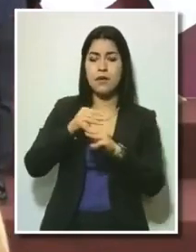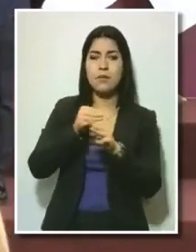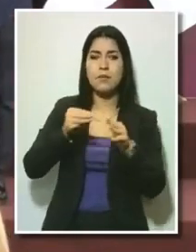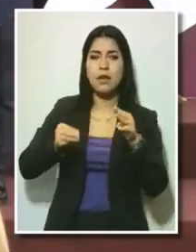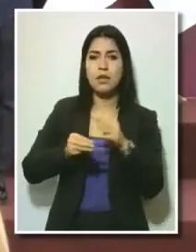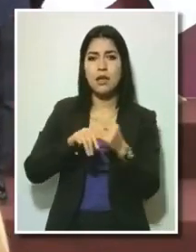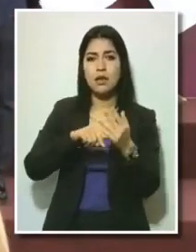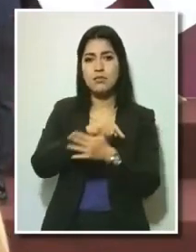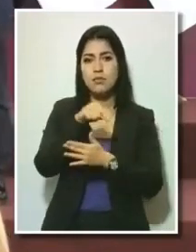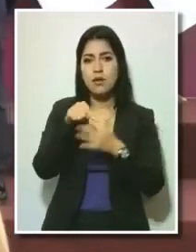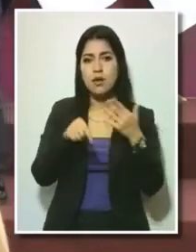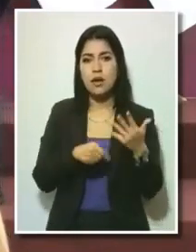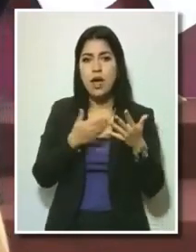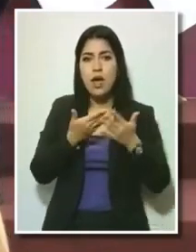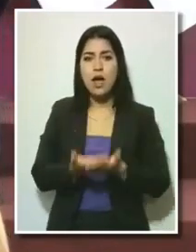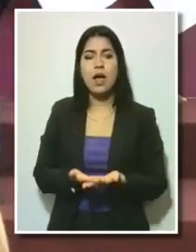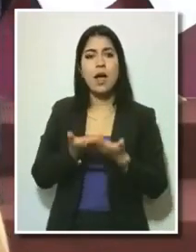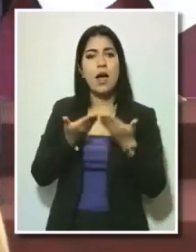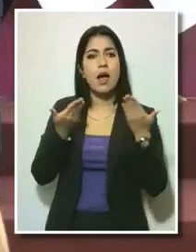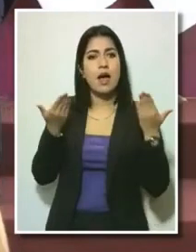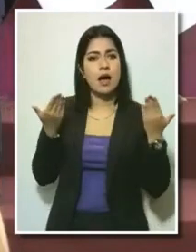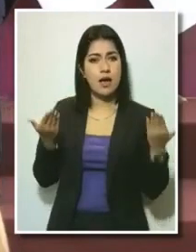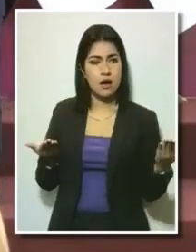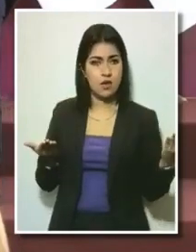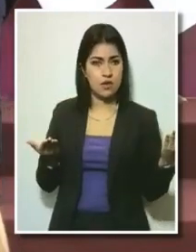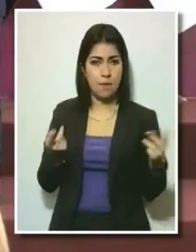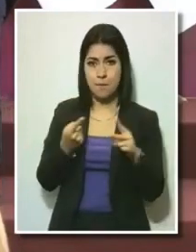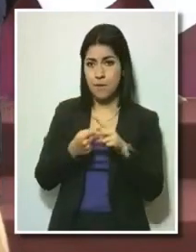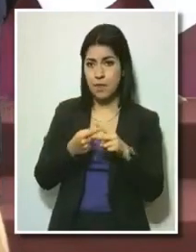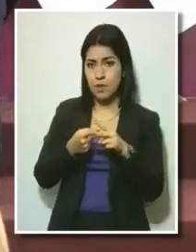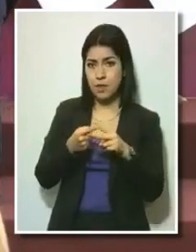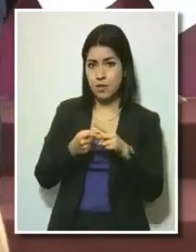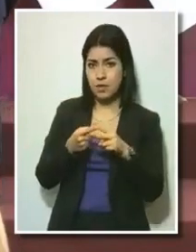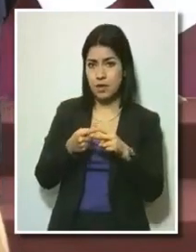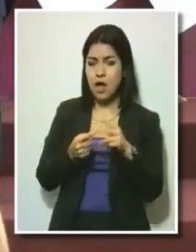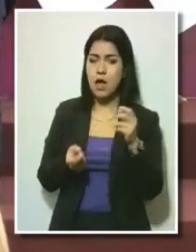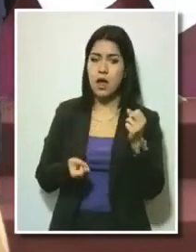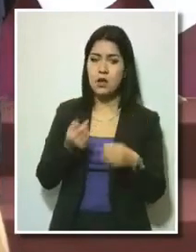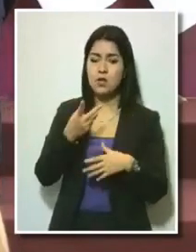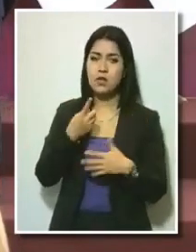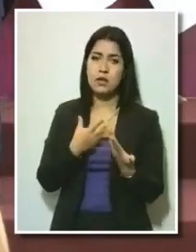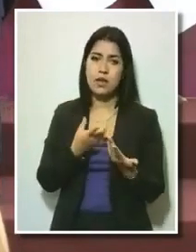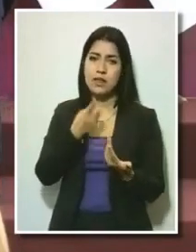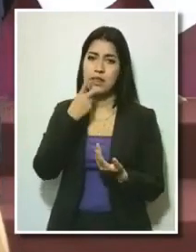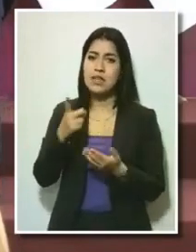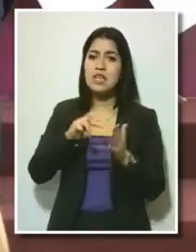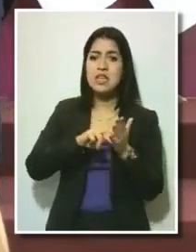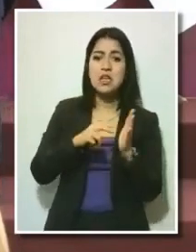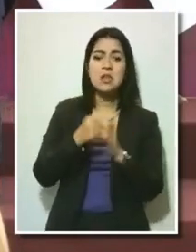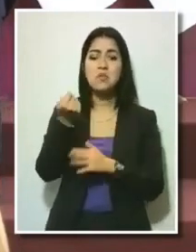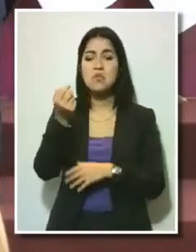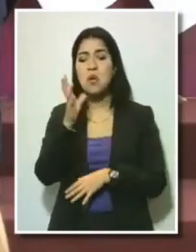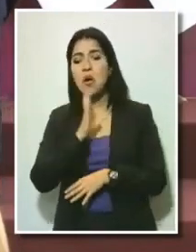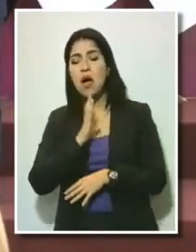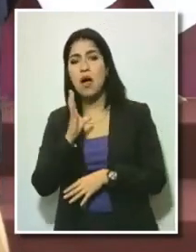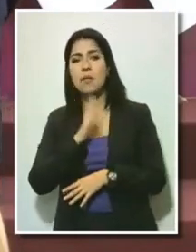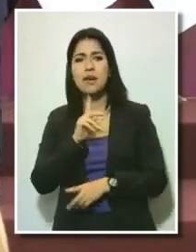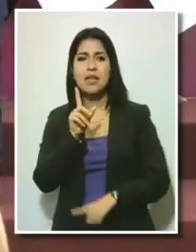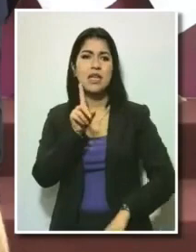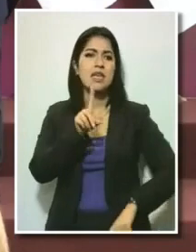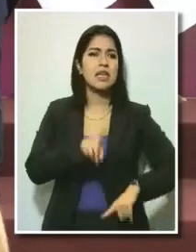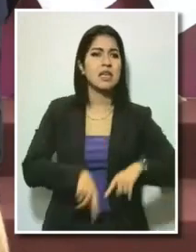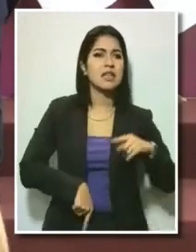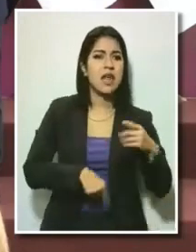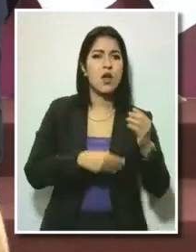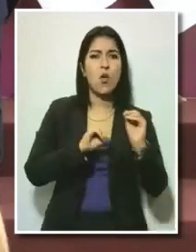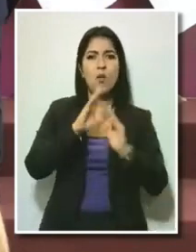ahora las matemáticas es, digo, dice, por si hay pocos ingenieros en México, eliminar o borrar